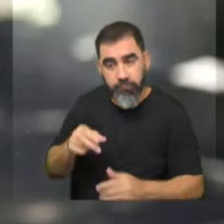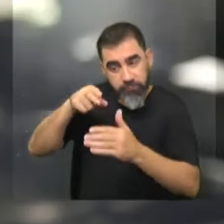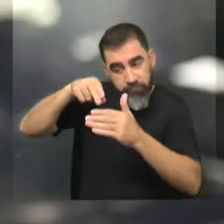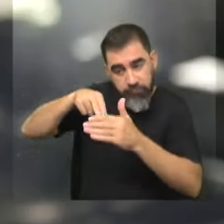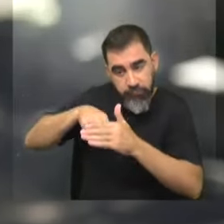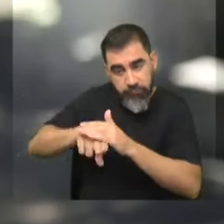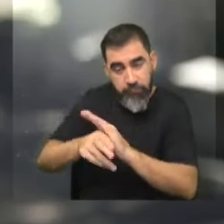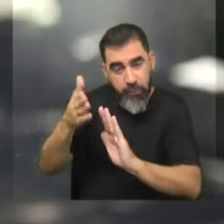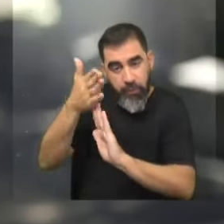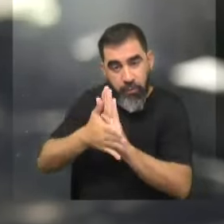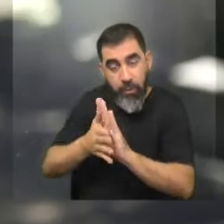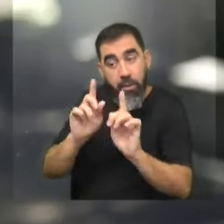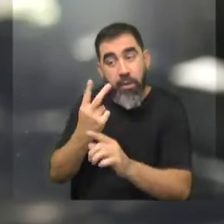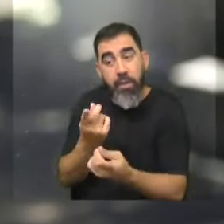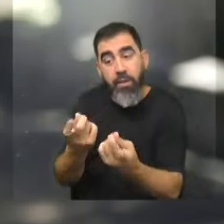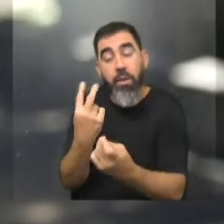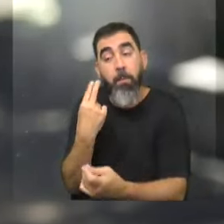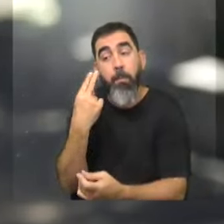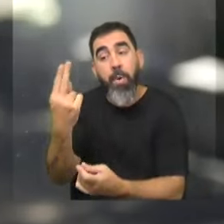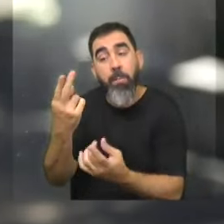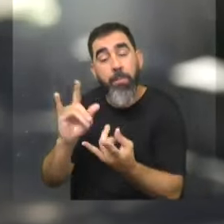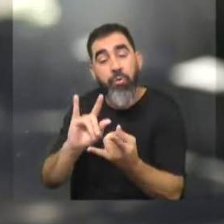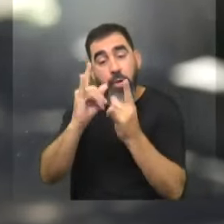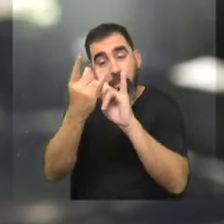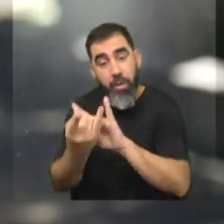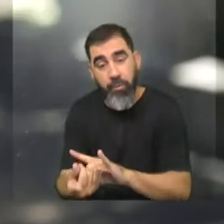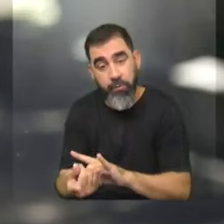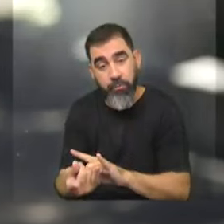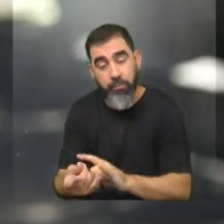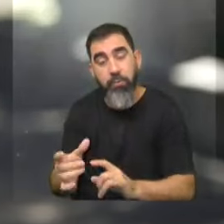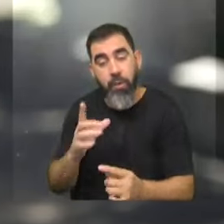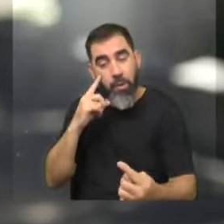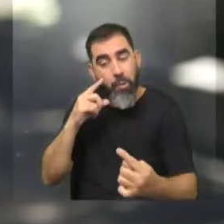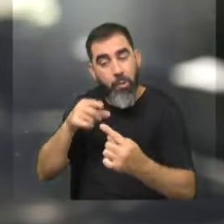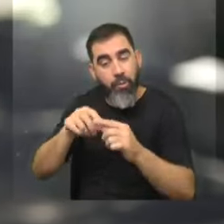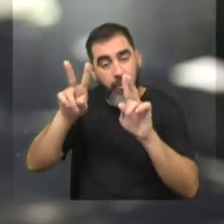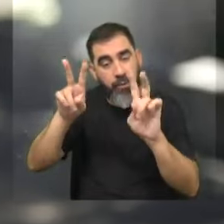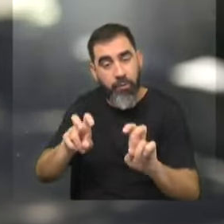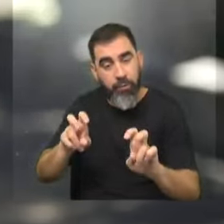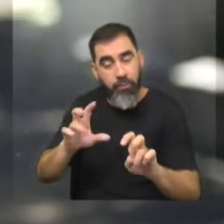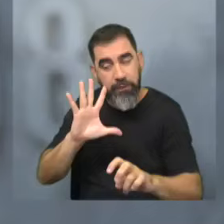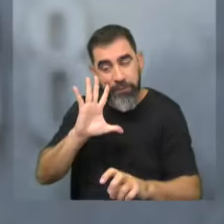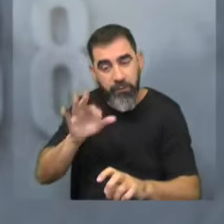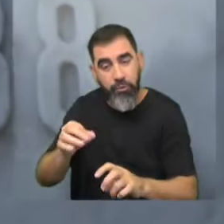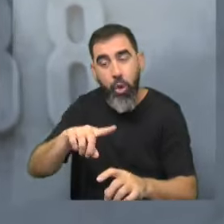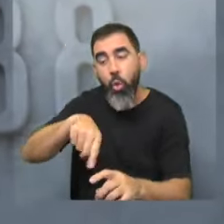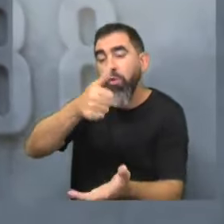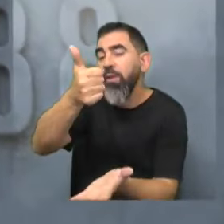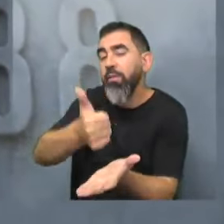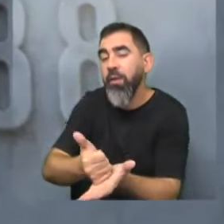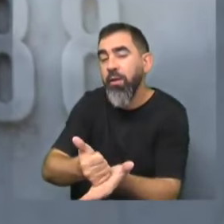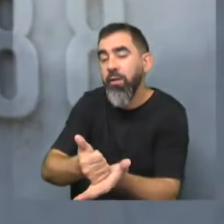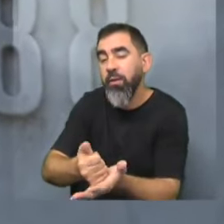Nacional se tiene que tener la venia del Parlamento. Por lo tanto, hay una intencionalidad que queda plasmada en la ubicación